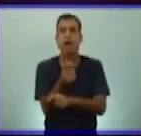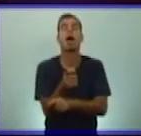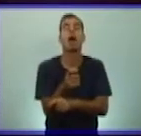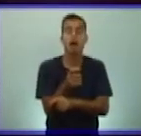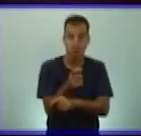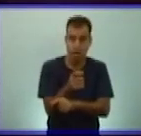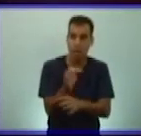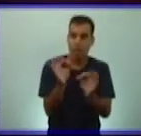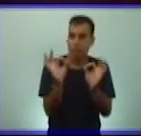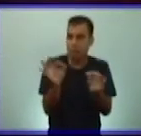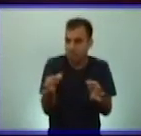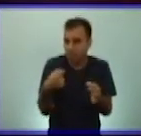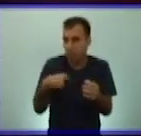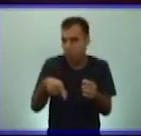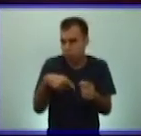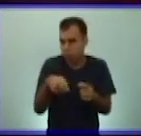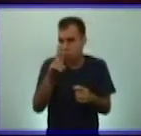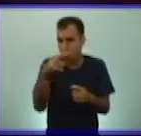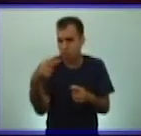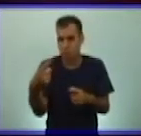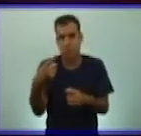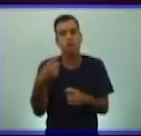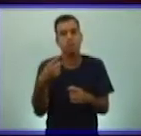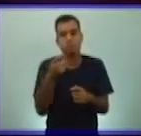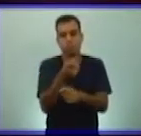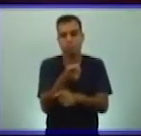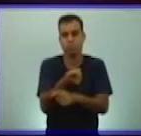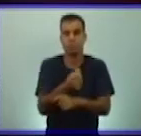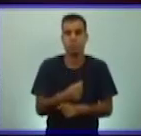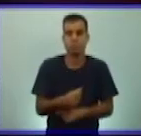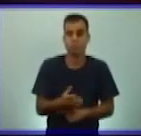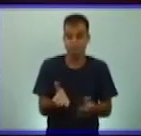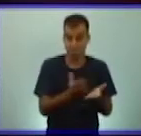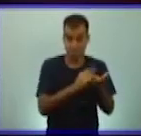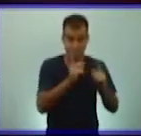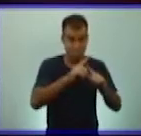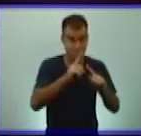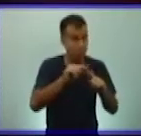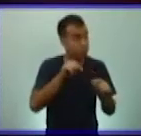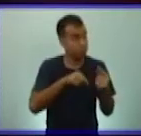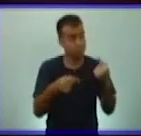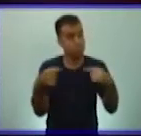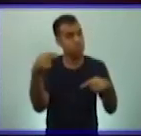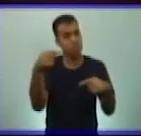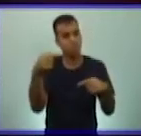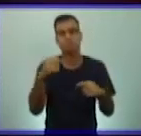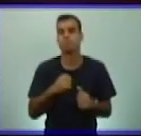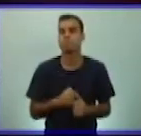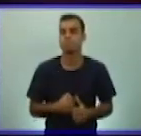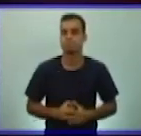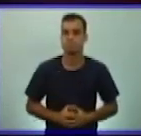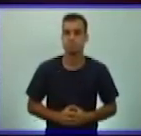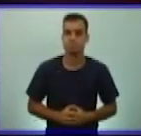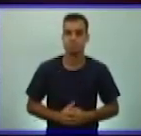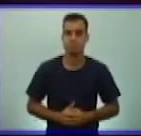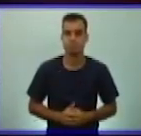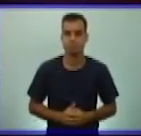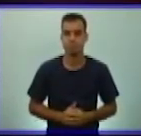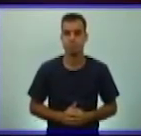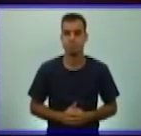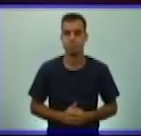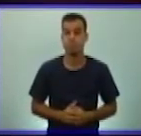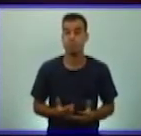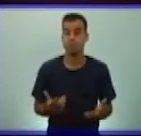través de esta unidad. El libro de texto, recuerden que es su herramienta fundamental y